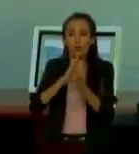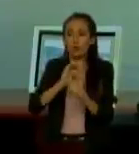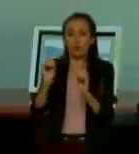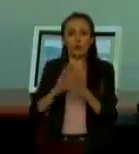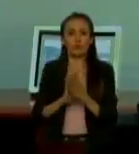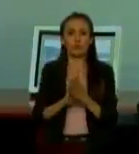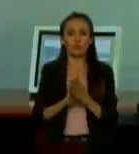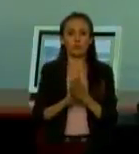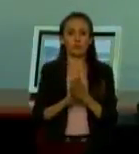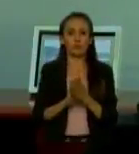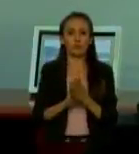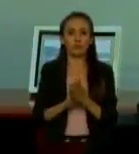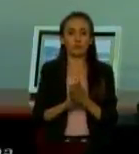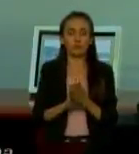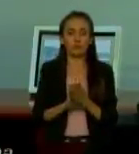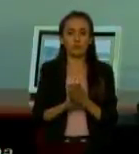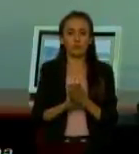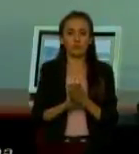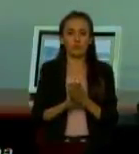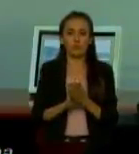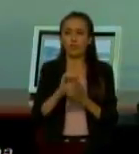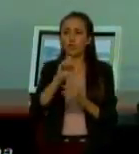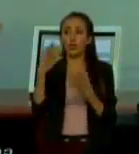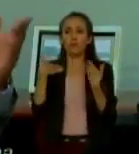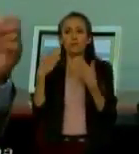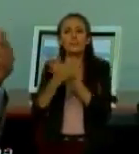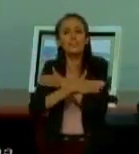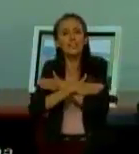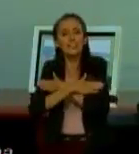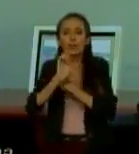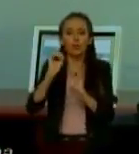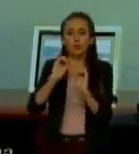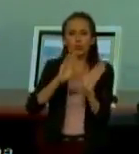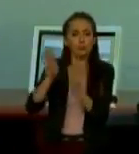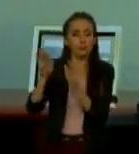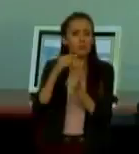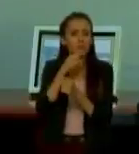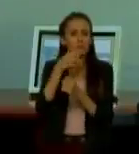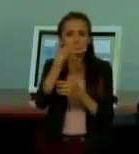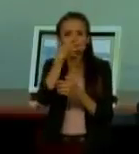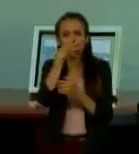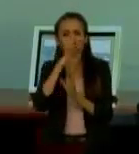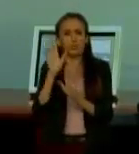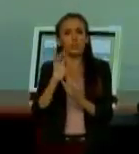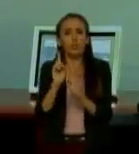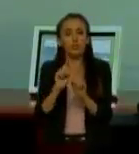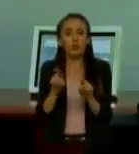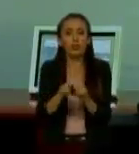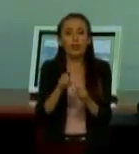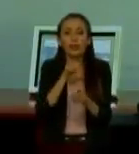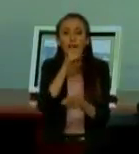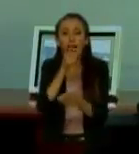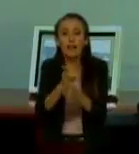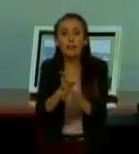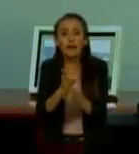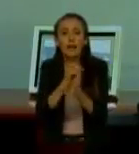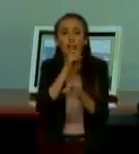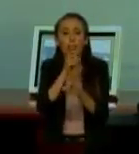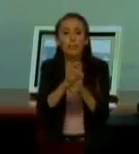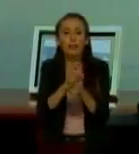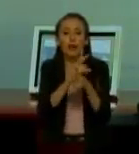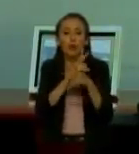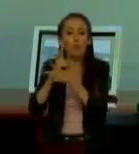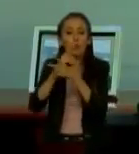hielo. Que no se salude aquella persona con la que se peleó, sino lealtad a tus principios, a